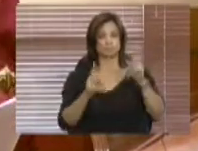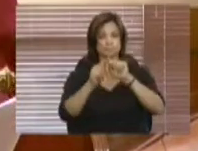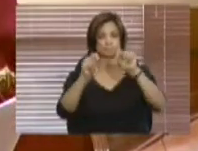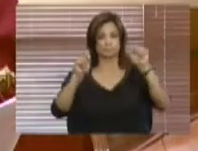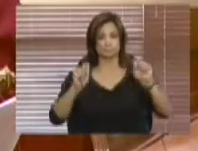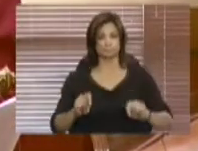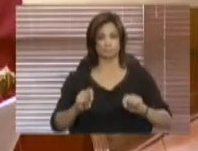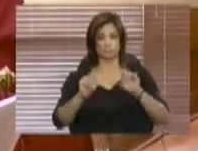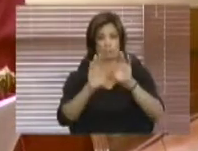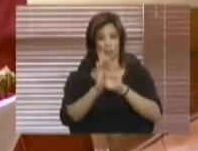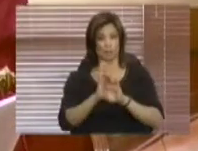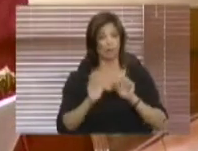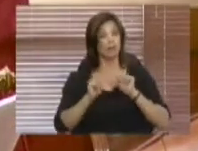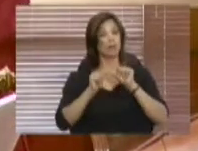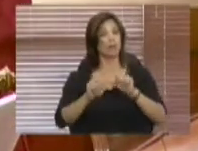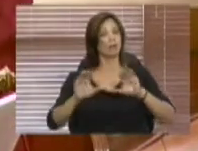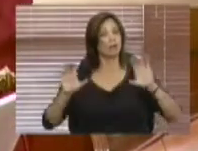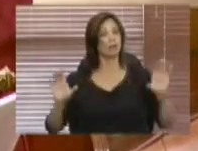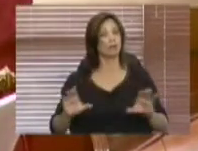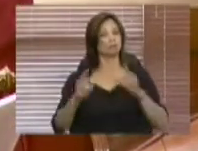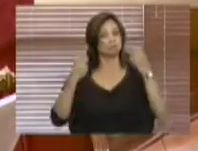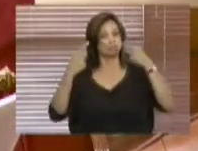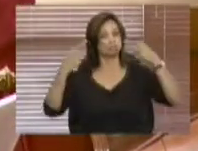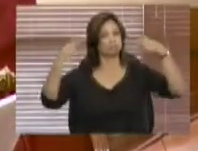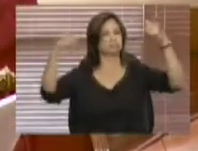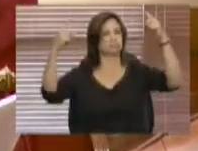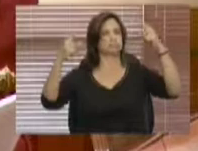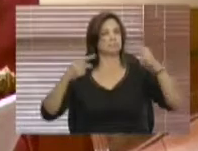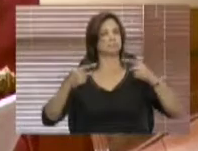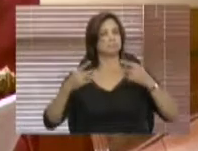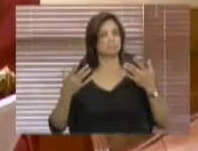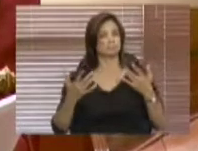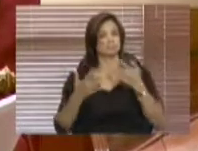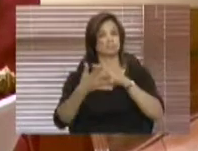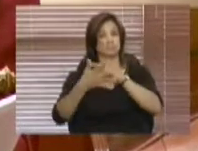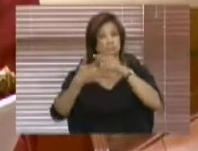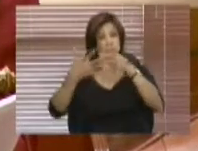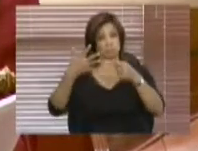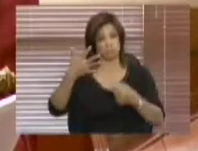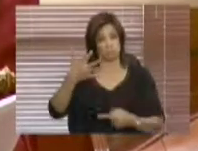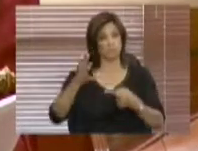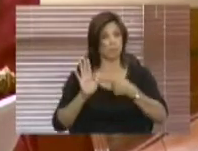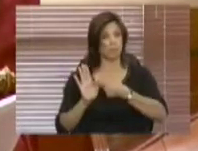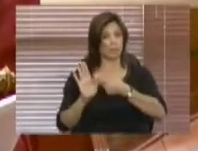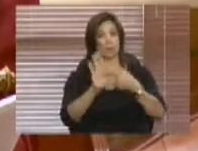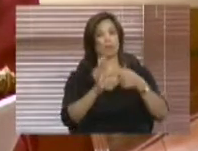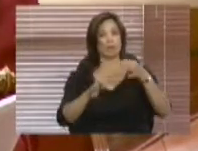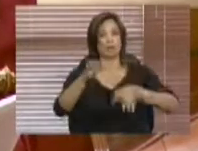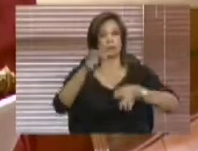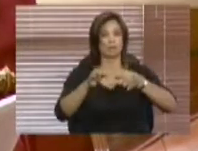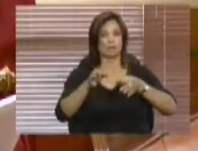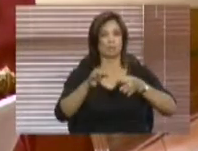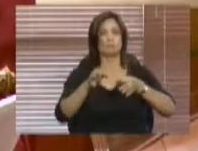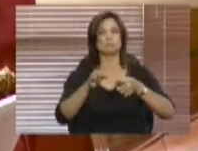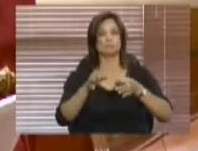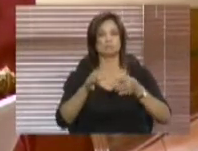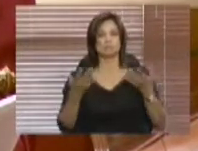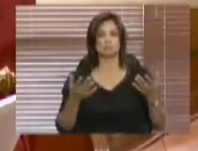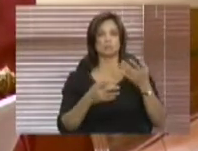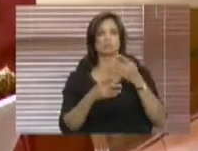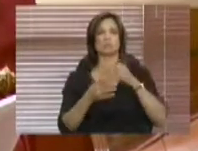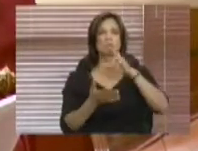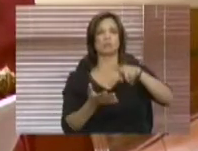tribunal continuó realizando con gran éxito 5 presentaciones de los jueces del Pleno en